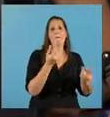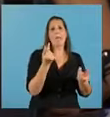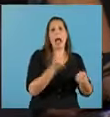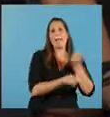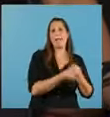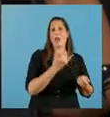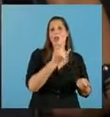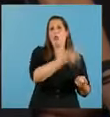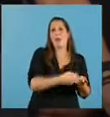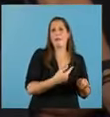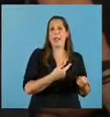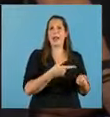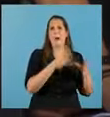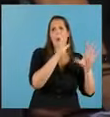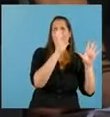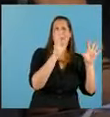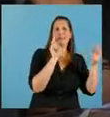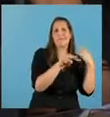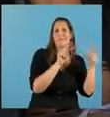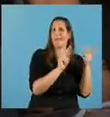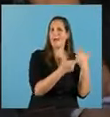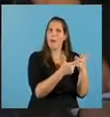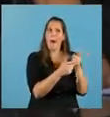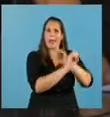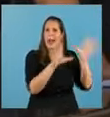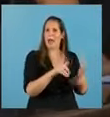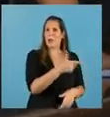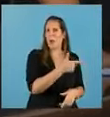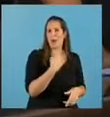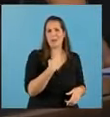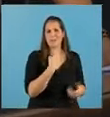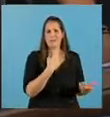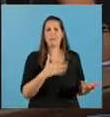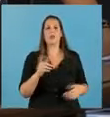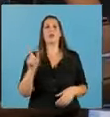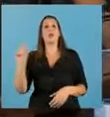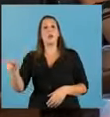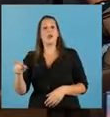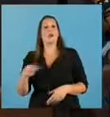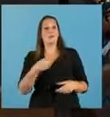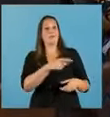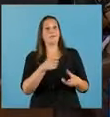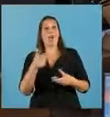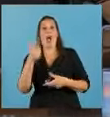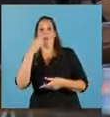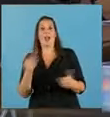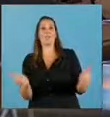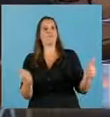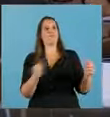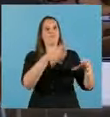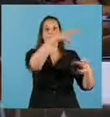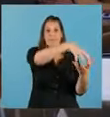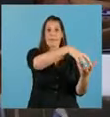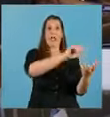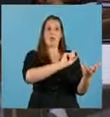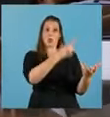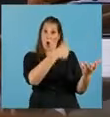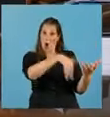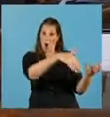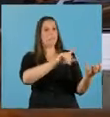La Sindicatura General de la Nación se sumó como contralor público de la administración de la agencia. Ahora,